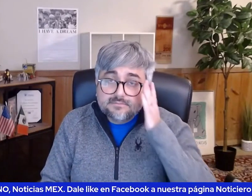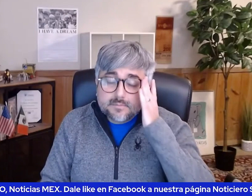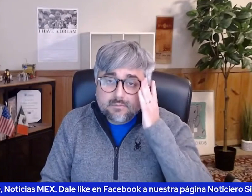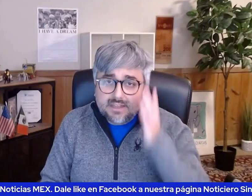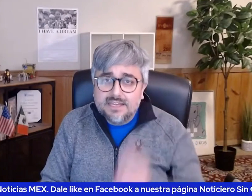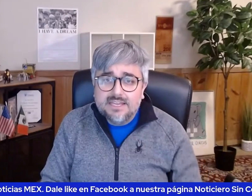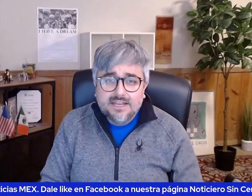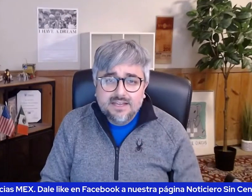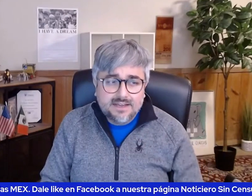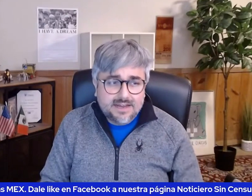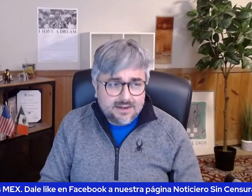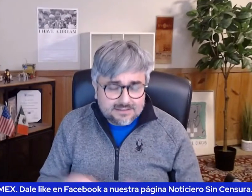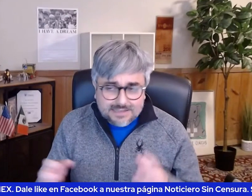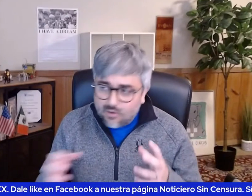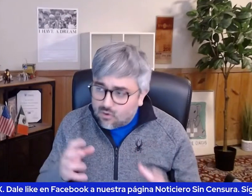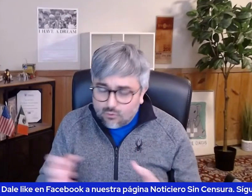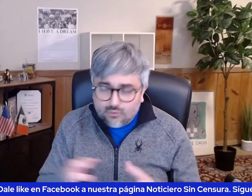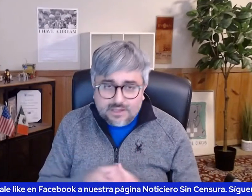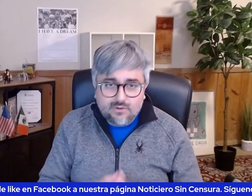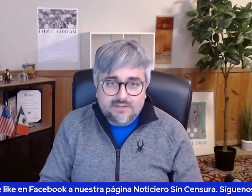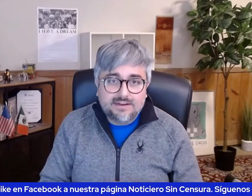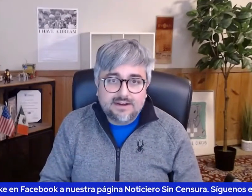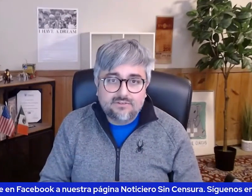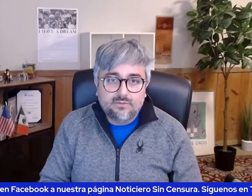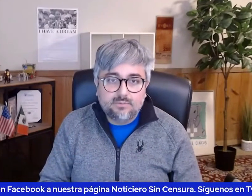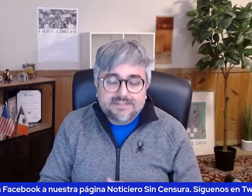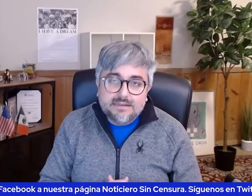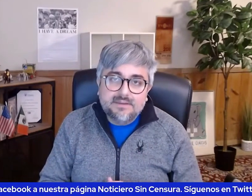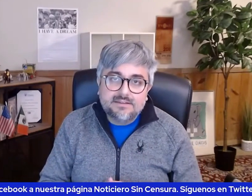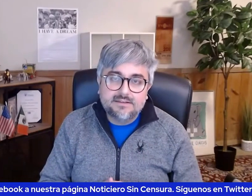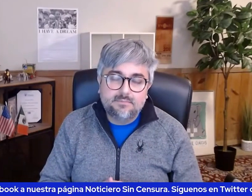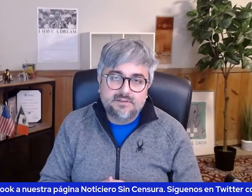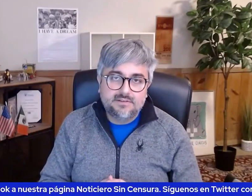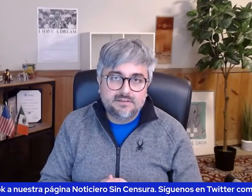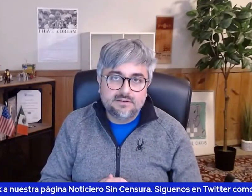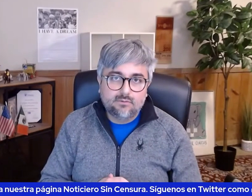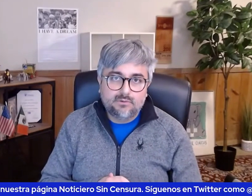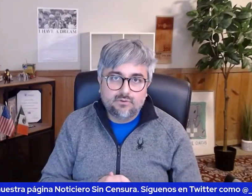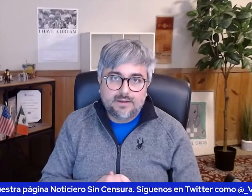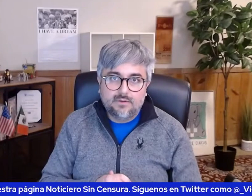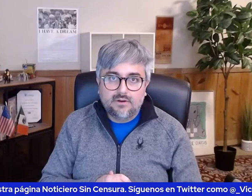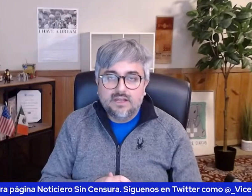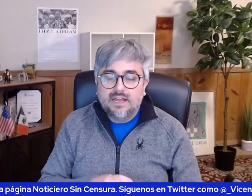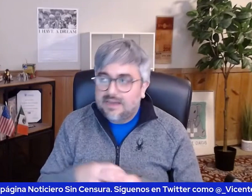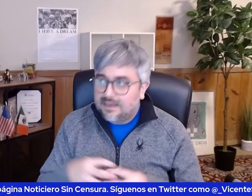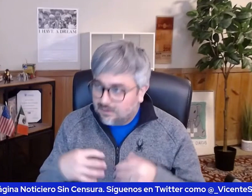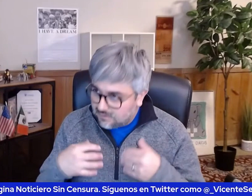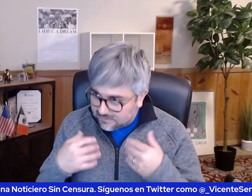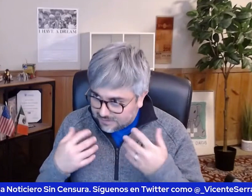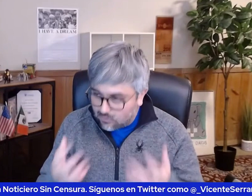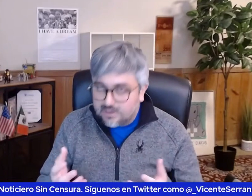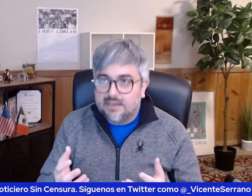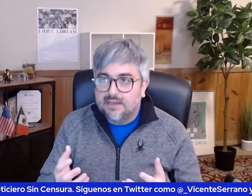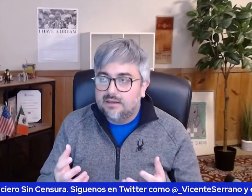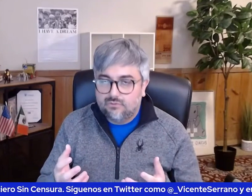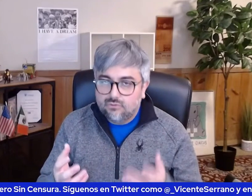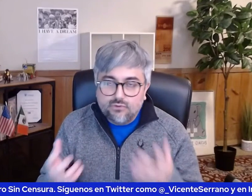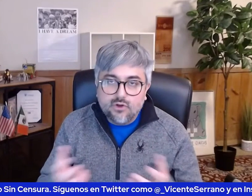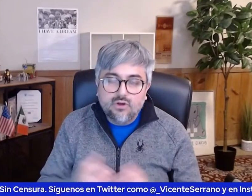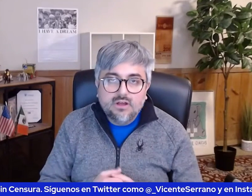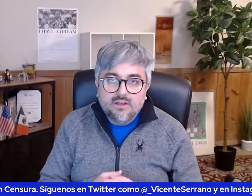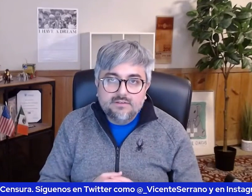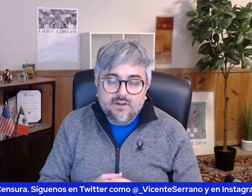mañaneras y han estado confrontando las declaraciones precisamente del presidente López Obrador hacia lo